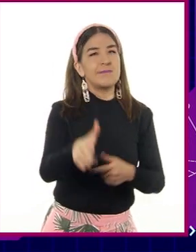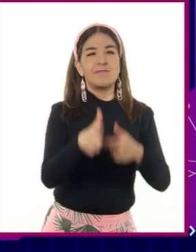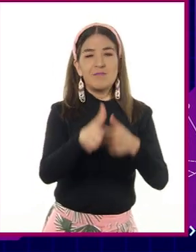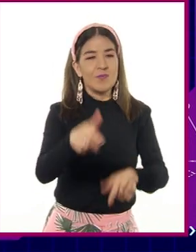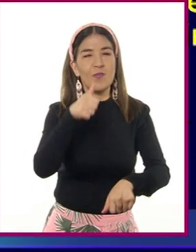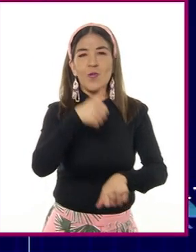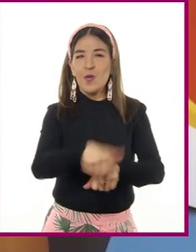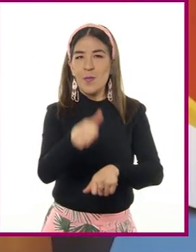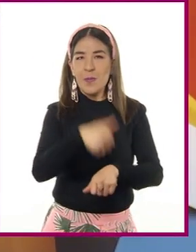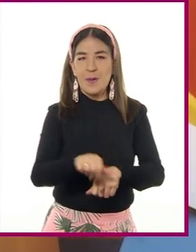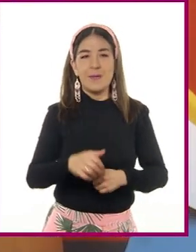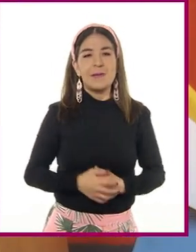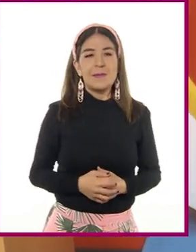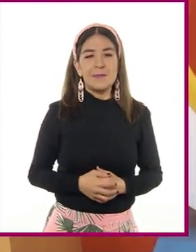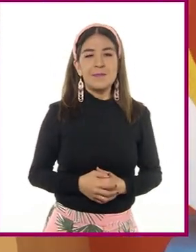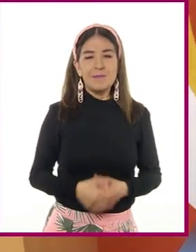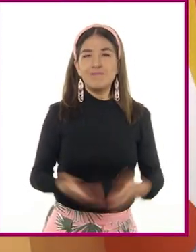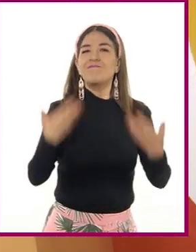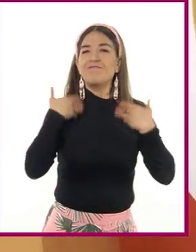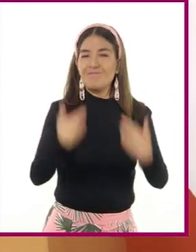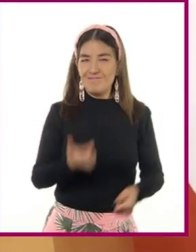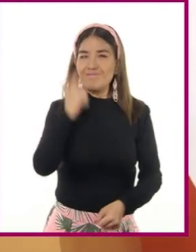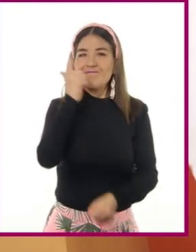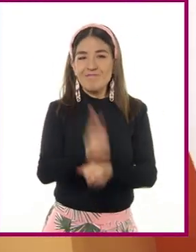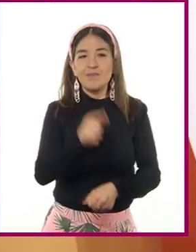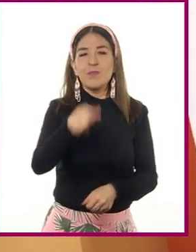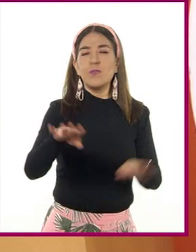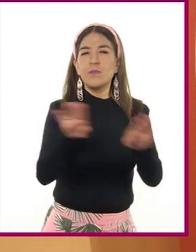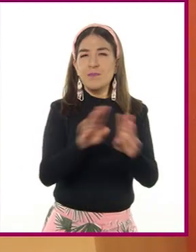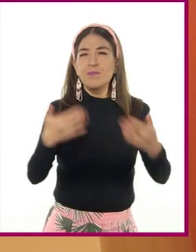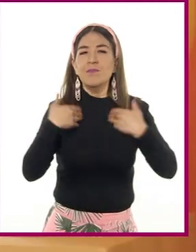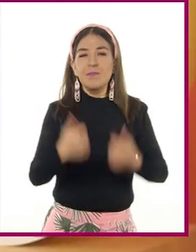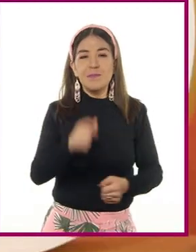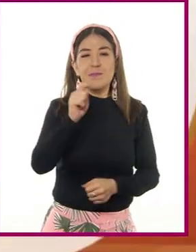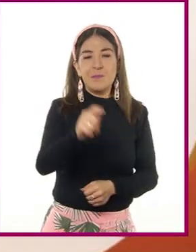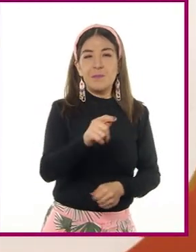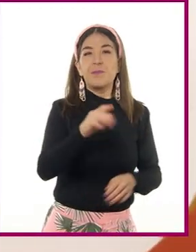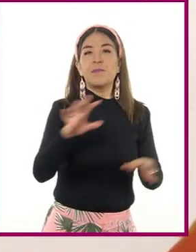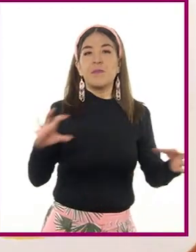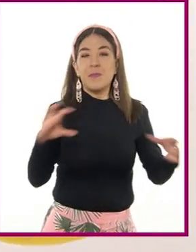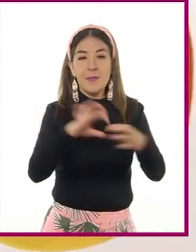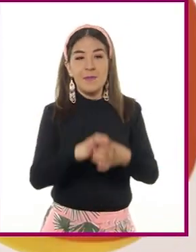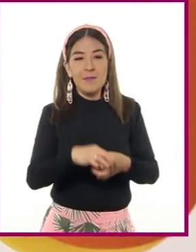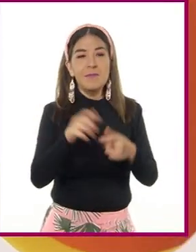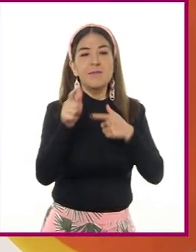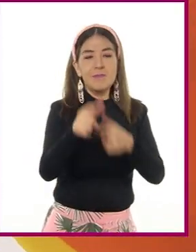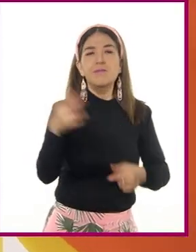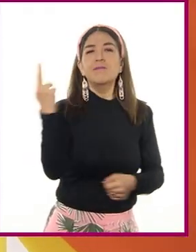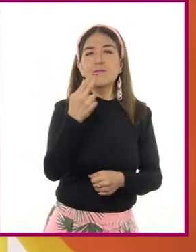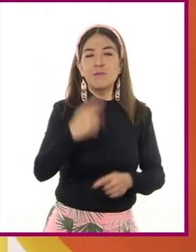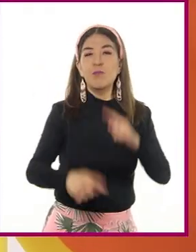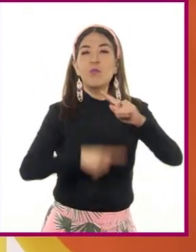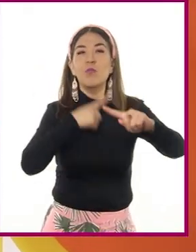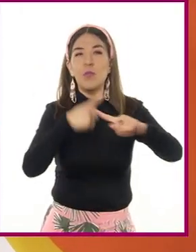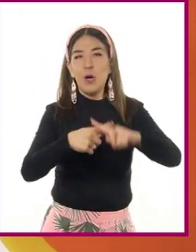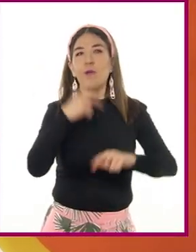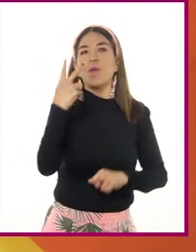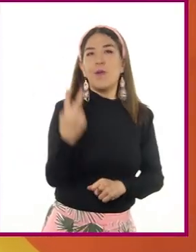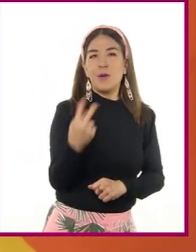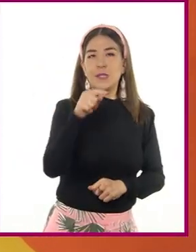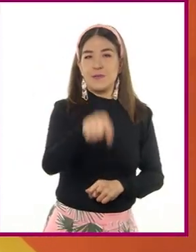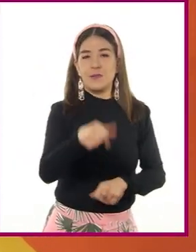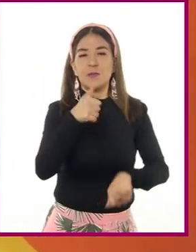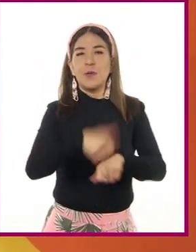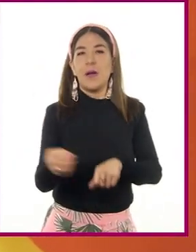aritmética. Me doy cuenta de que para encontrar algún término de esa sucesión, solo es necesario multiplicar por 2 a